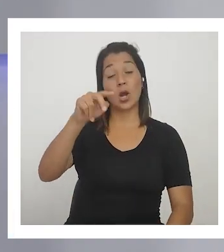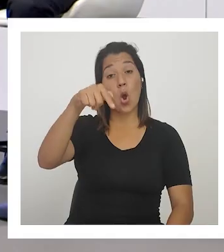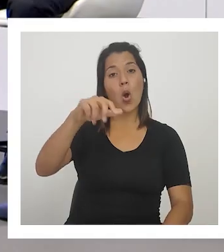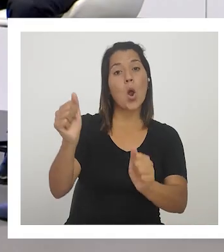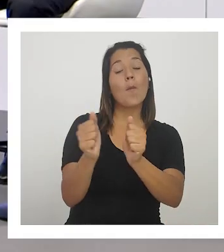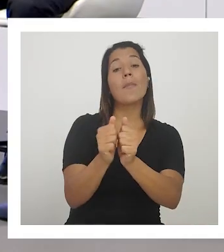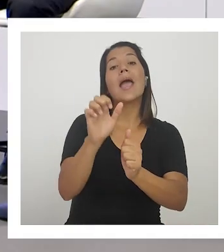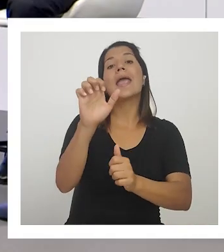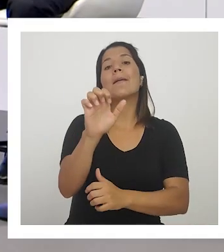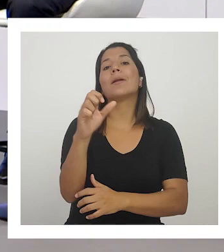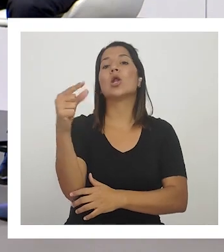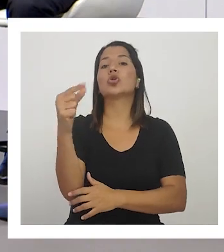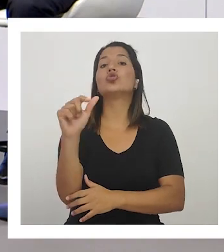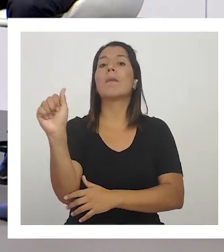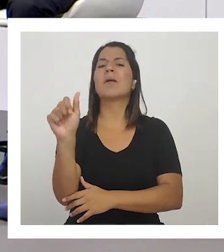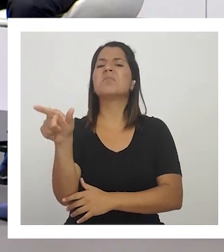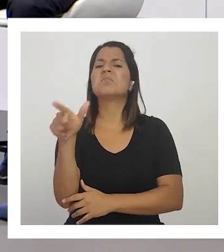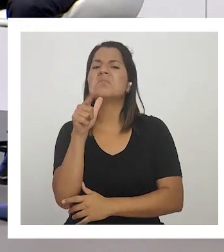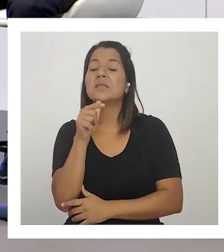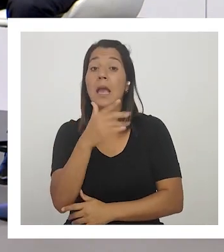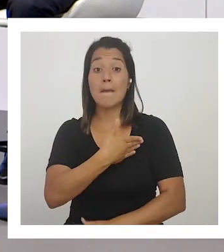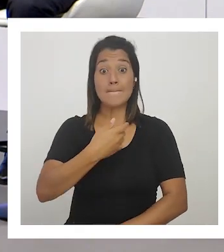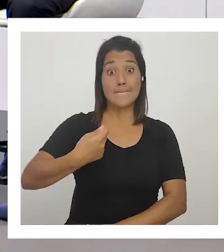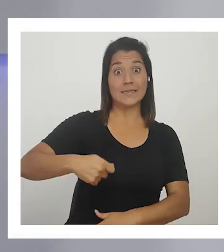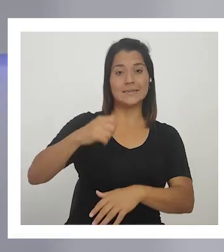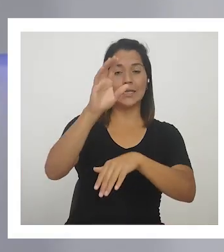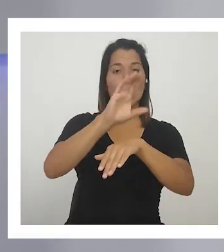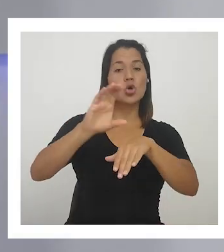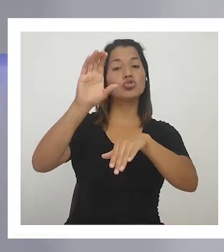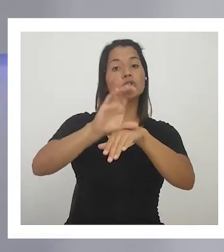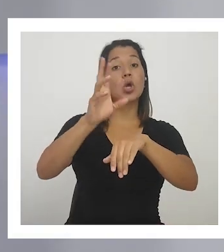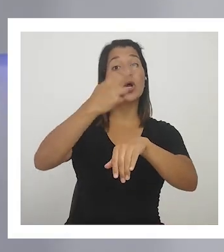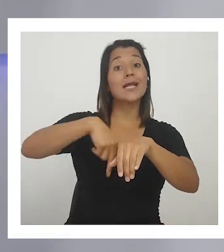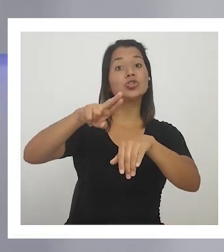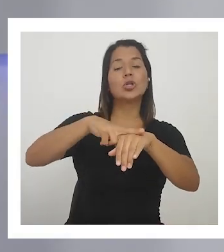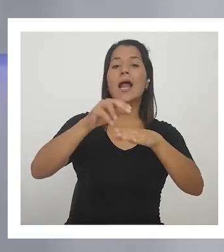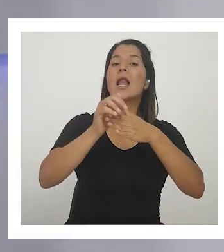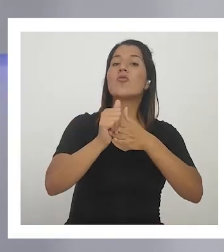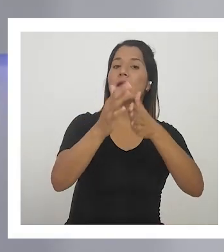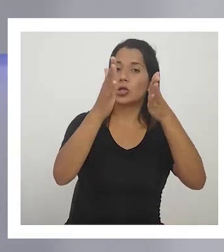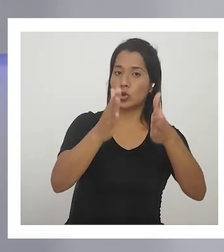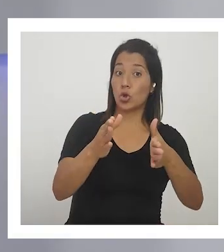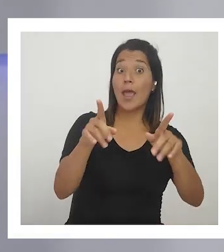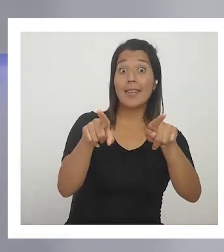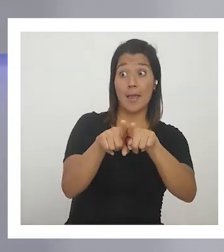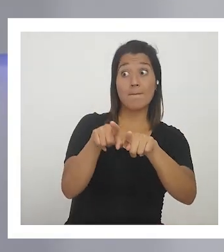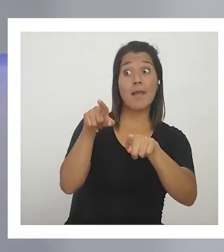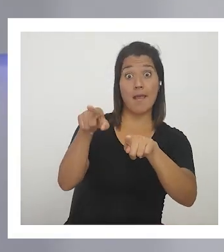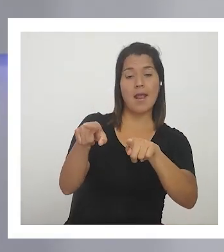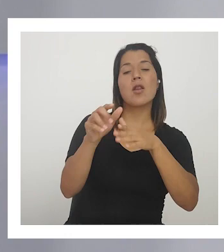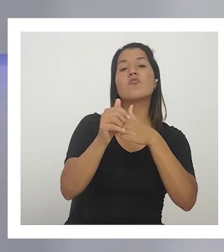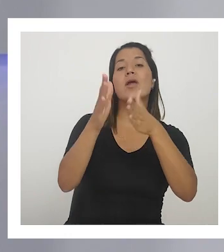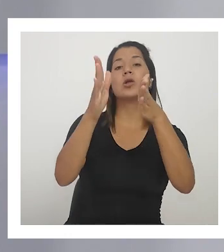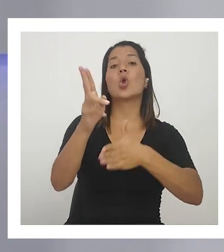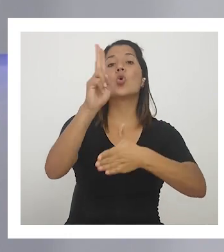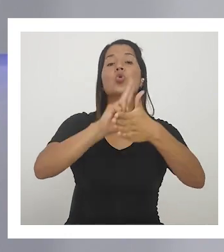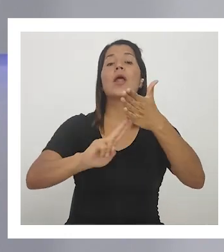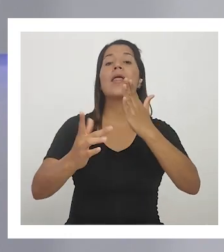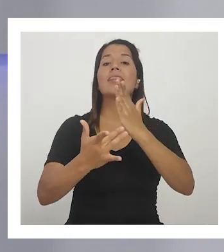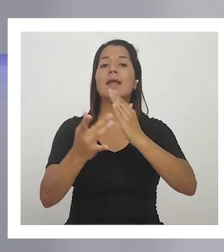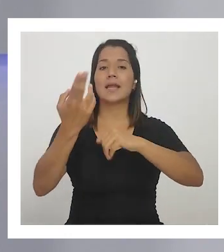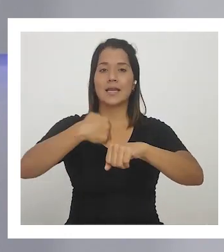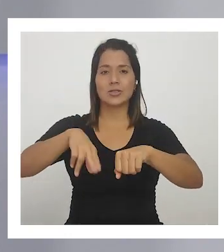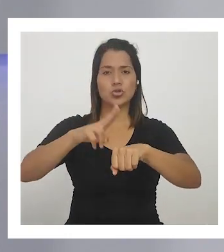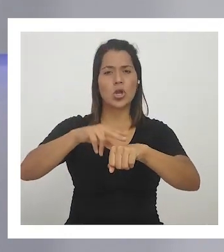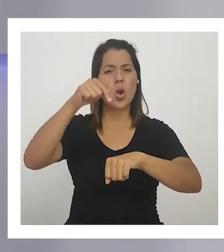Alvarado, presidente del Consejo Nacional de Rectores y también rector de la Universidad Técnica Nacional. Hoy vamos a hablar